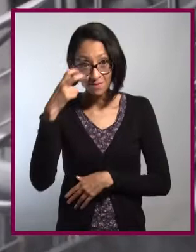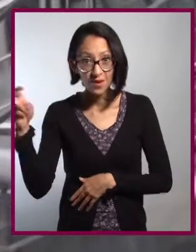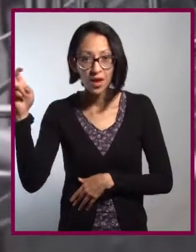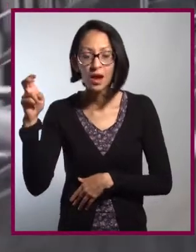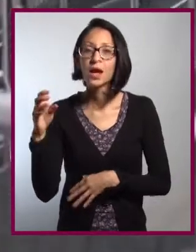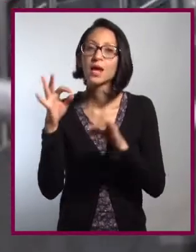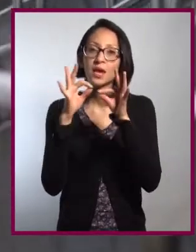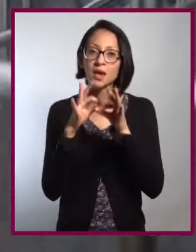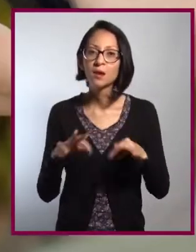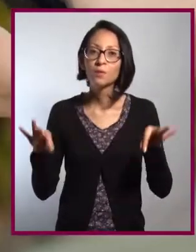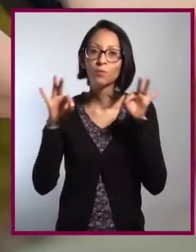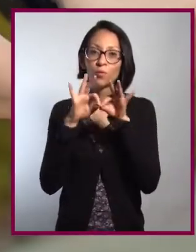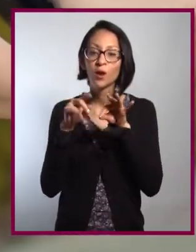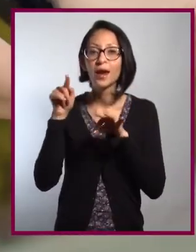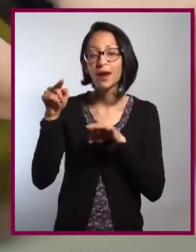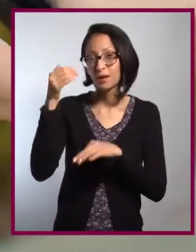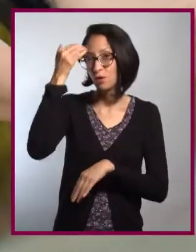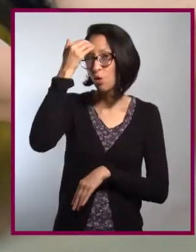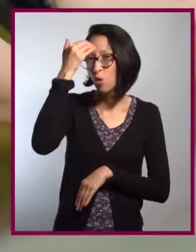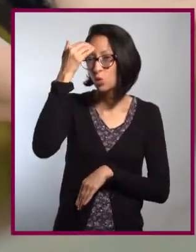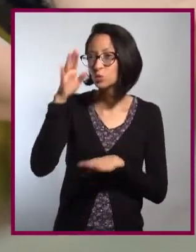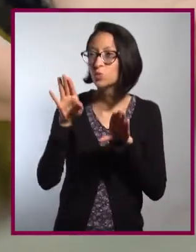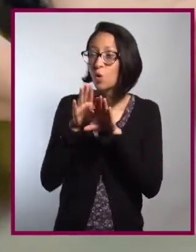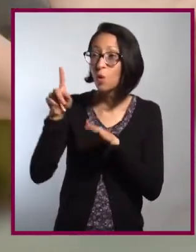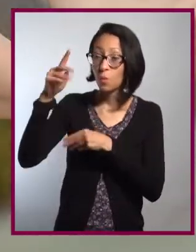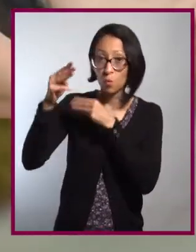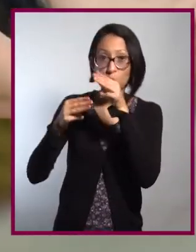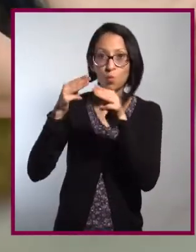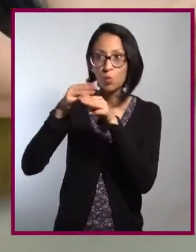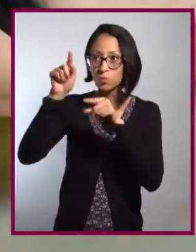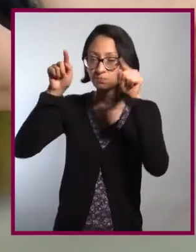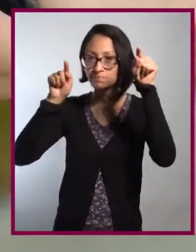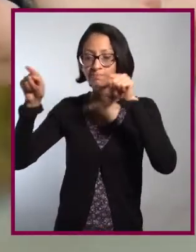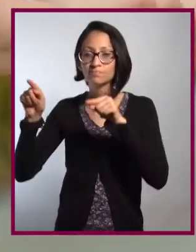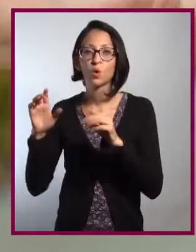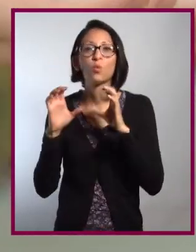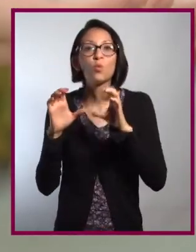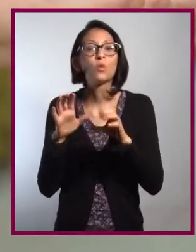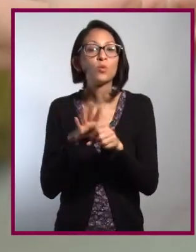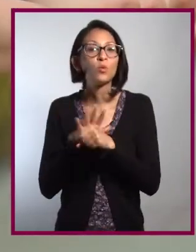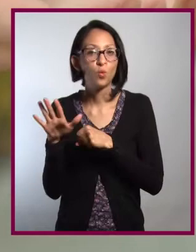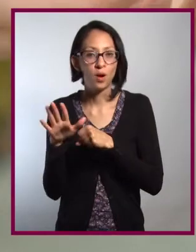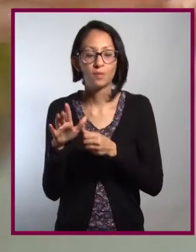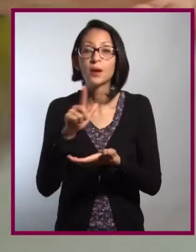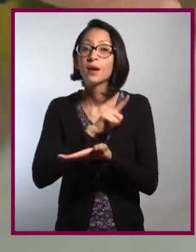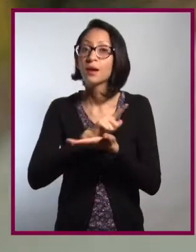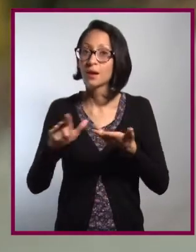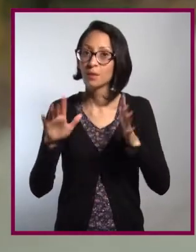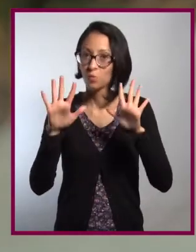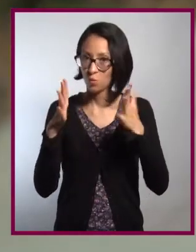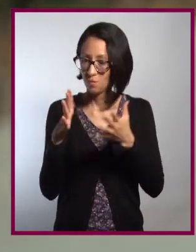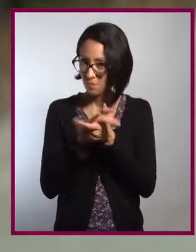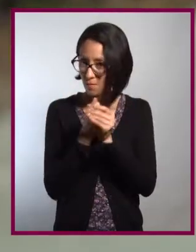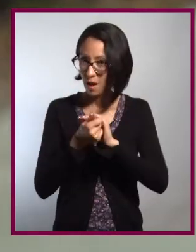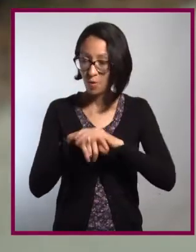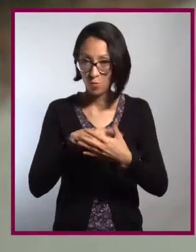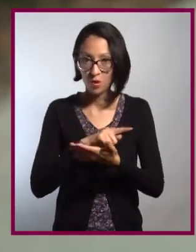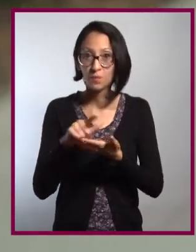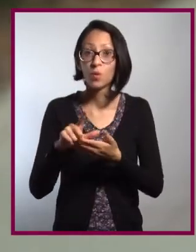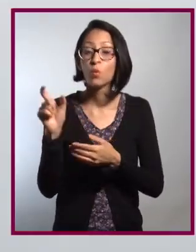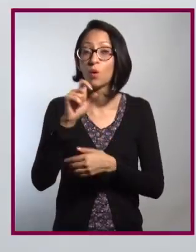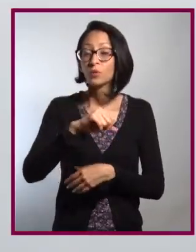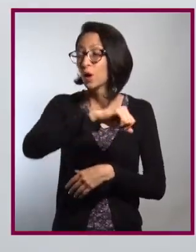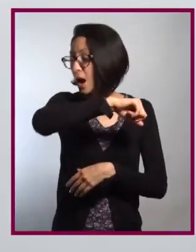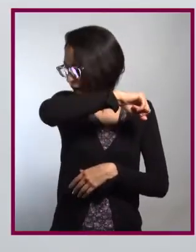conozca las medidas sanitarias aplicables en todo el mundo. Higiene de manos, buenos hábitos al toser y al